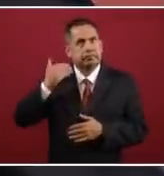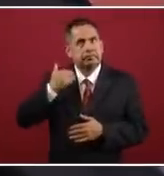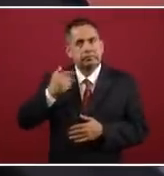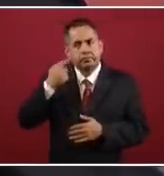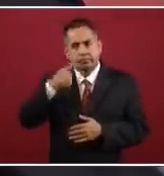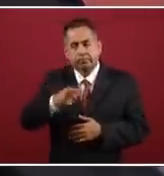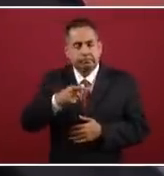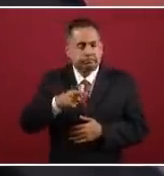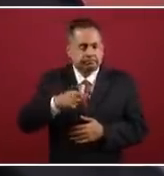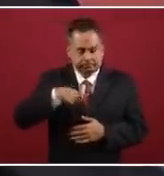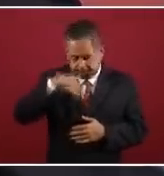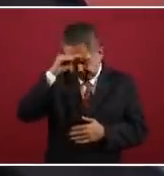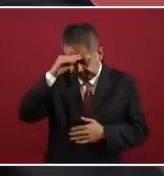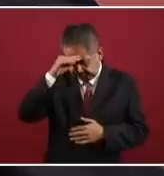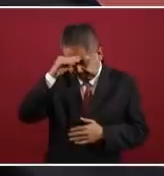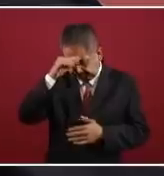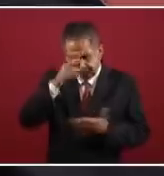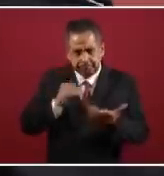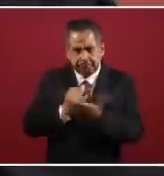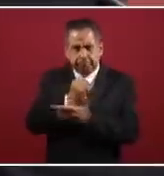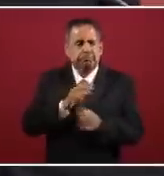para tomar una decisión,